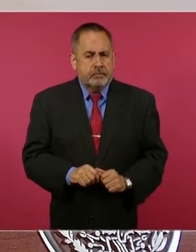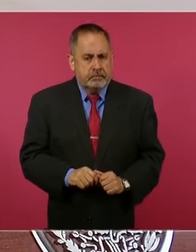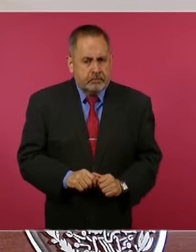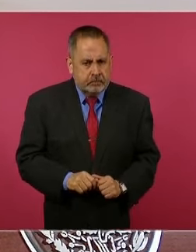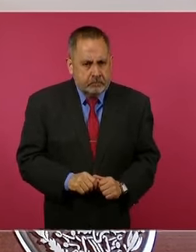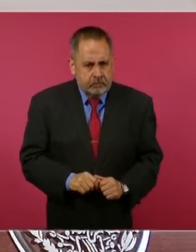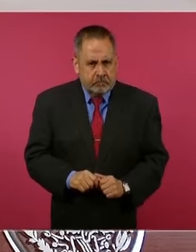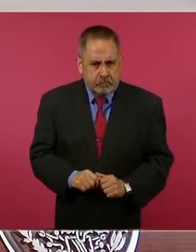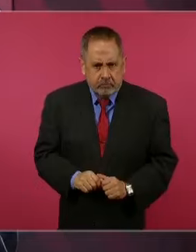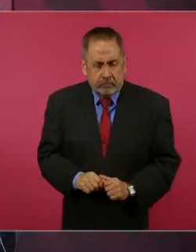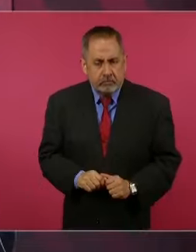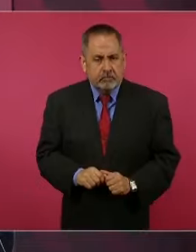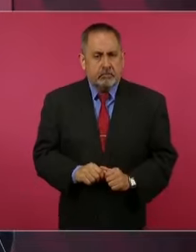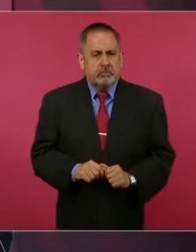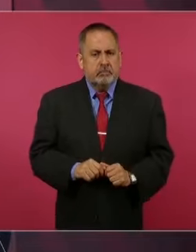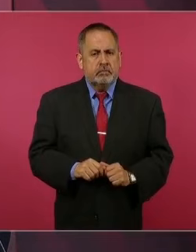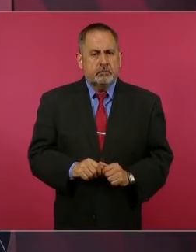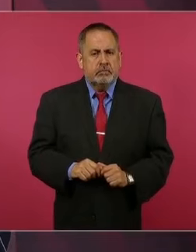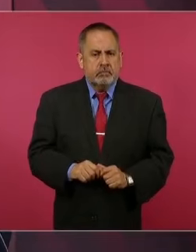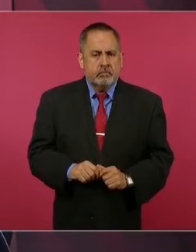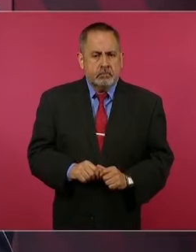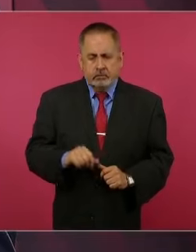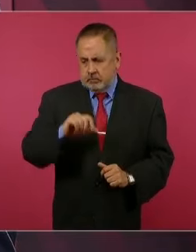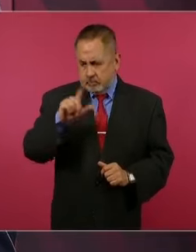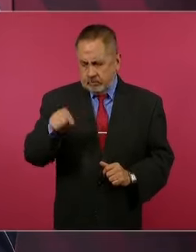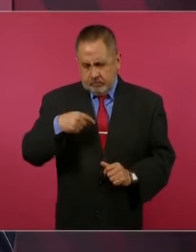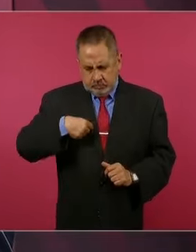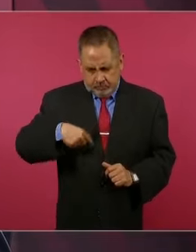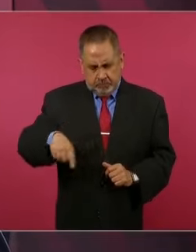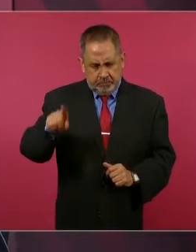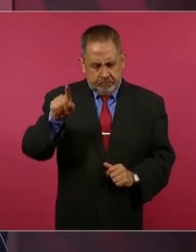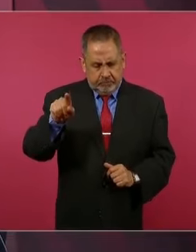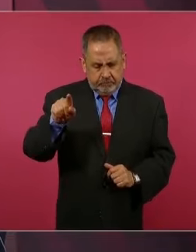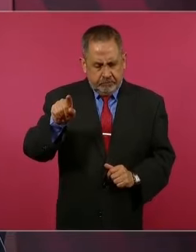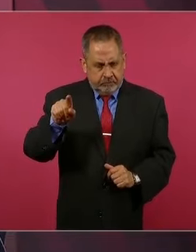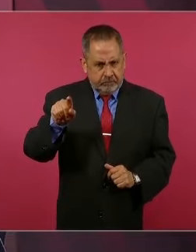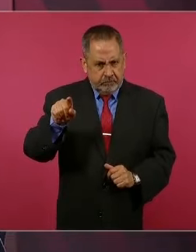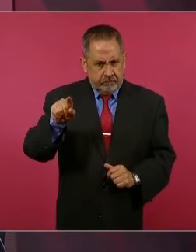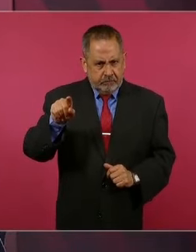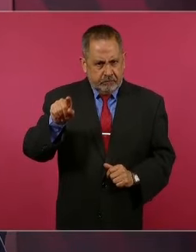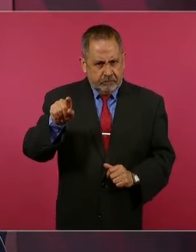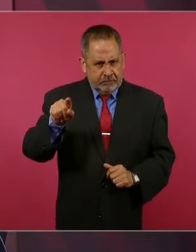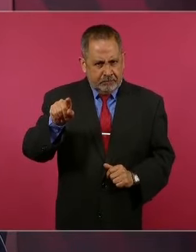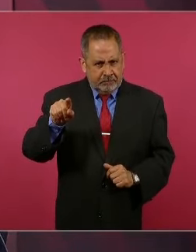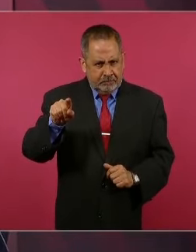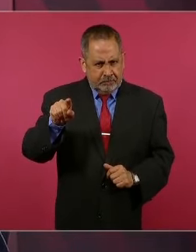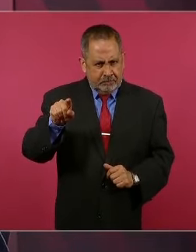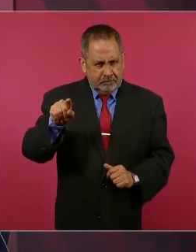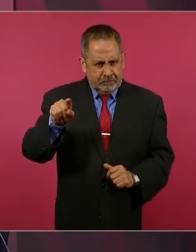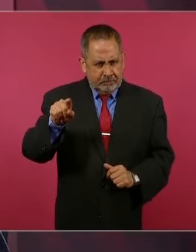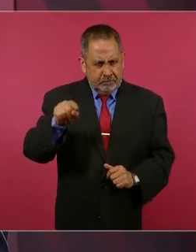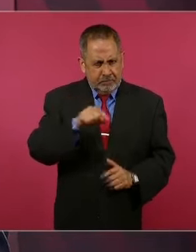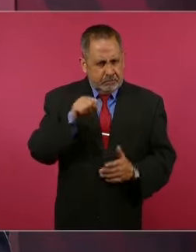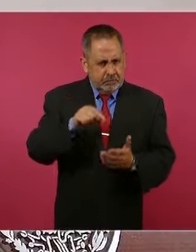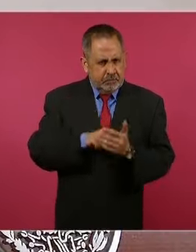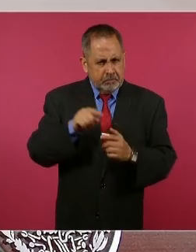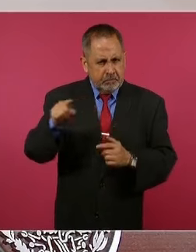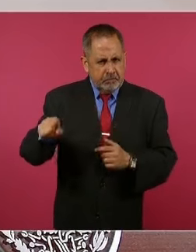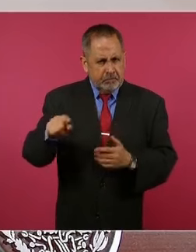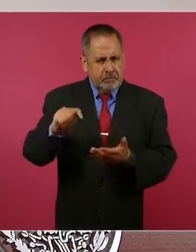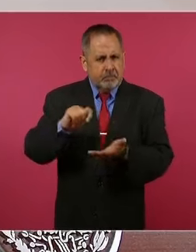eh y voy a estar también en